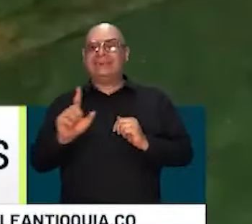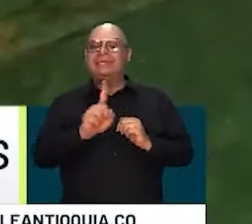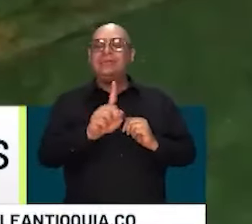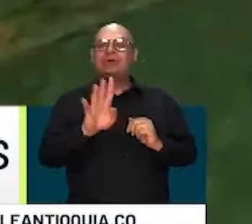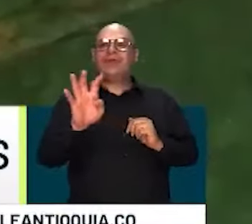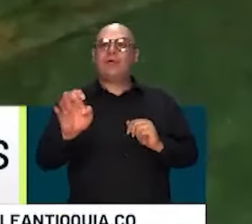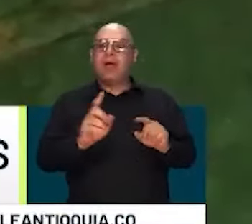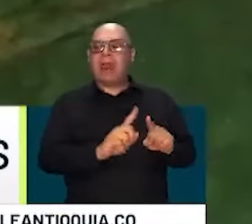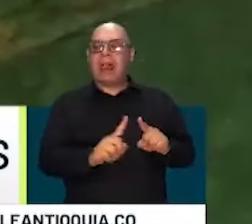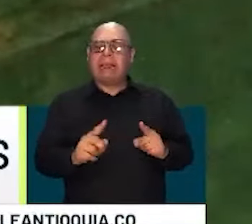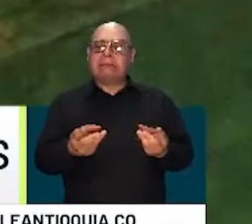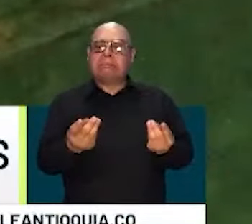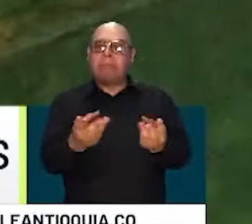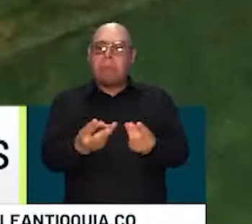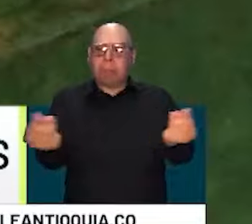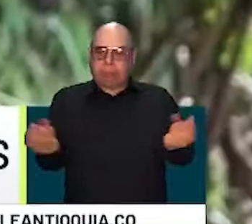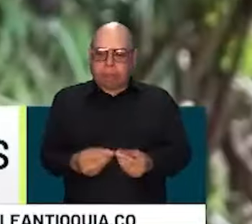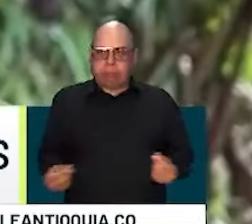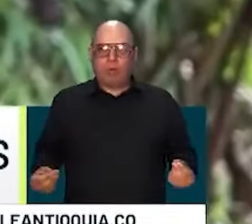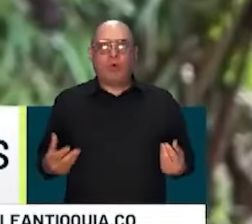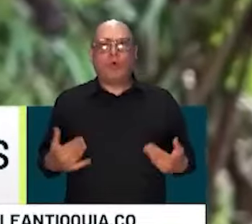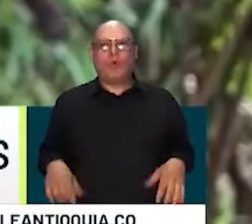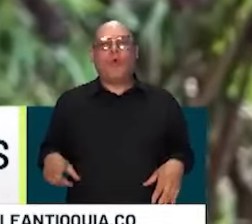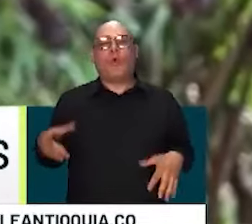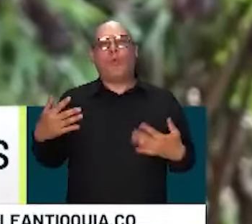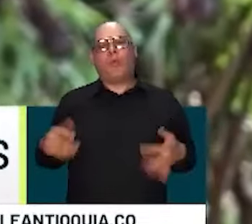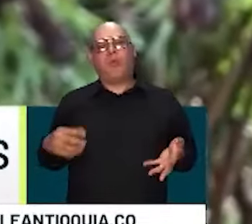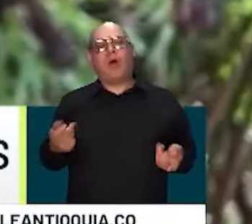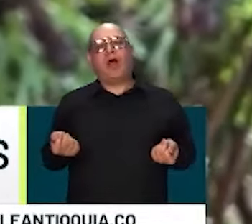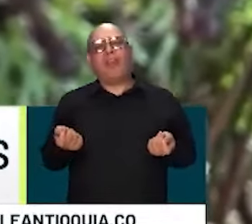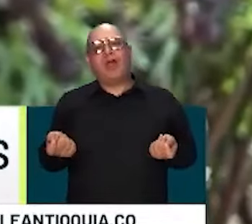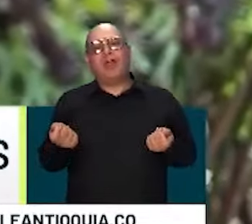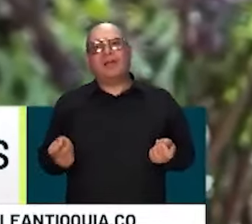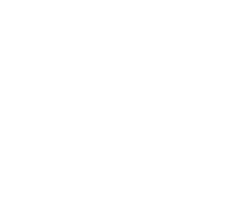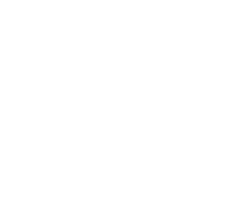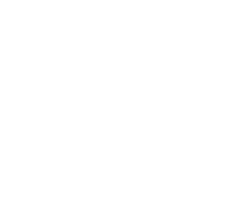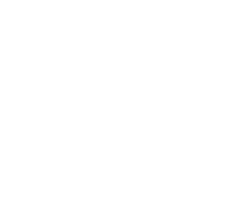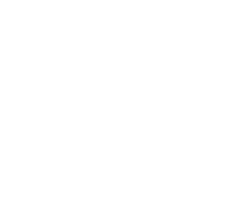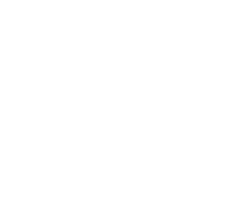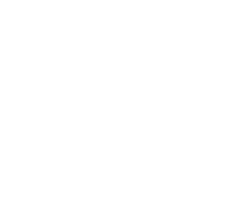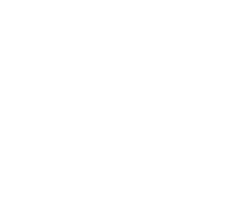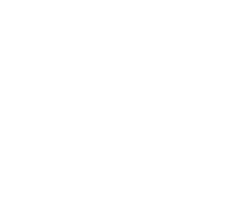especies amenazadas, destacando la vulnerabilidad de los reptiles nativos.